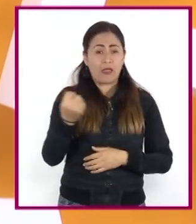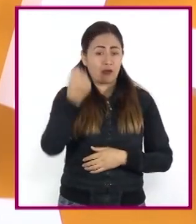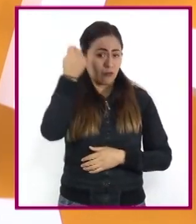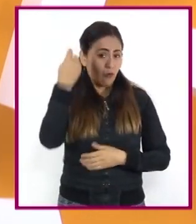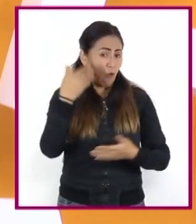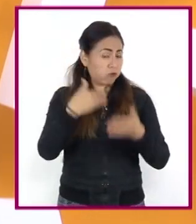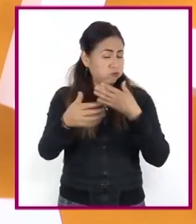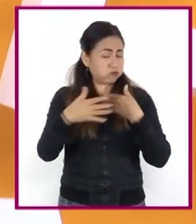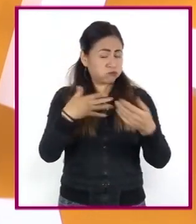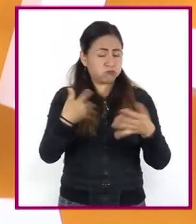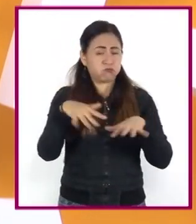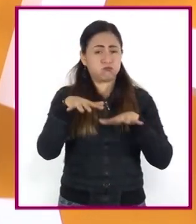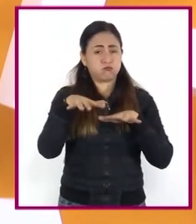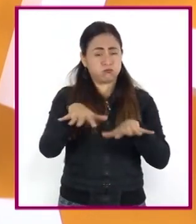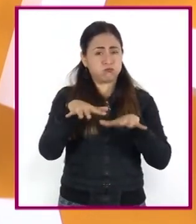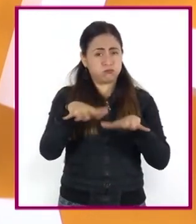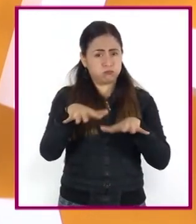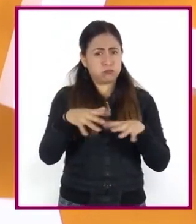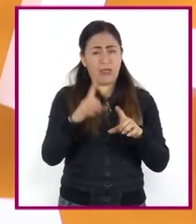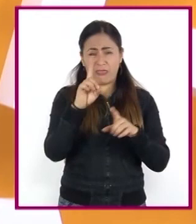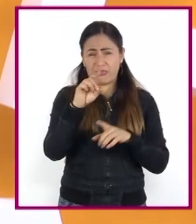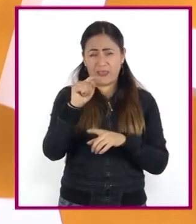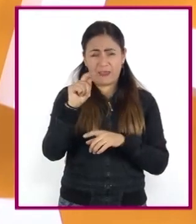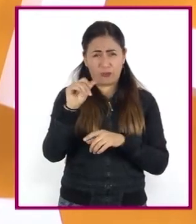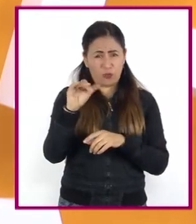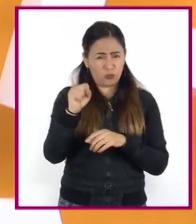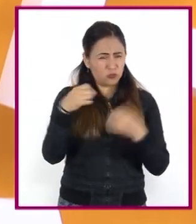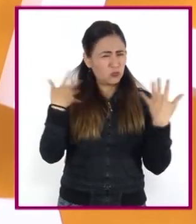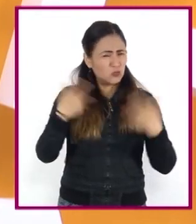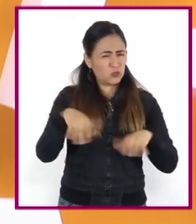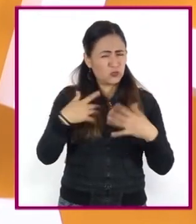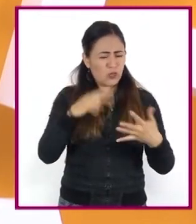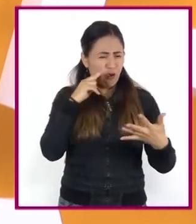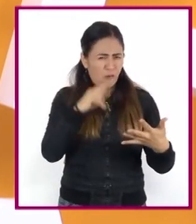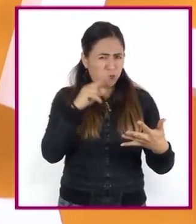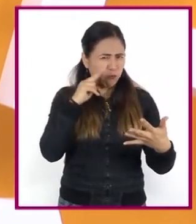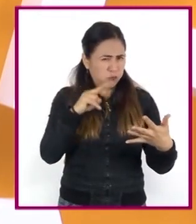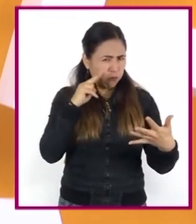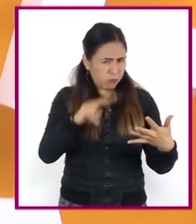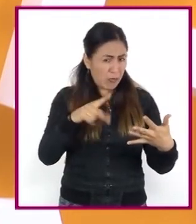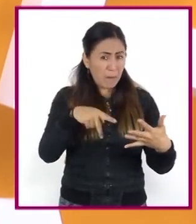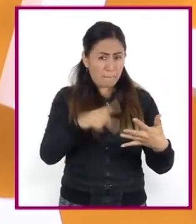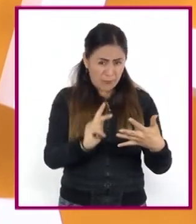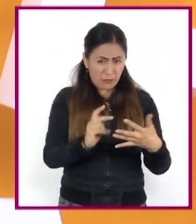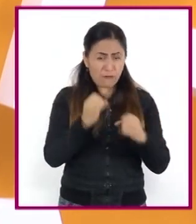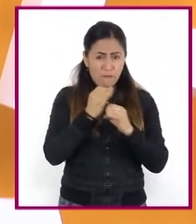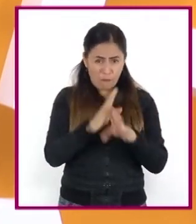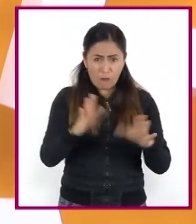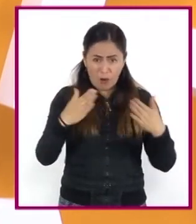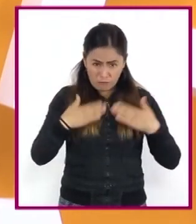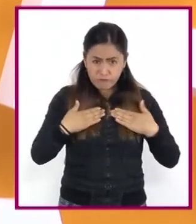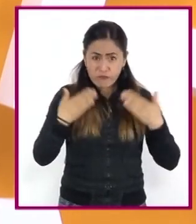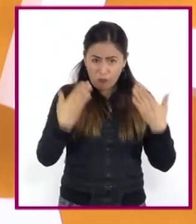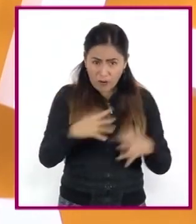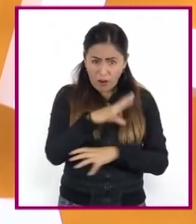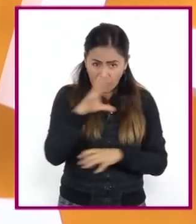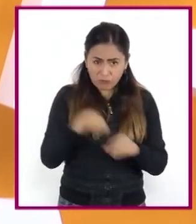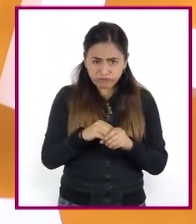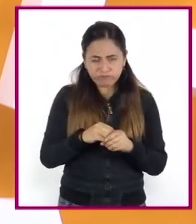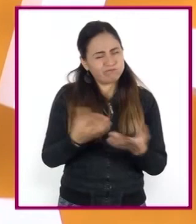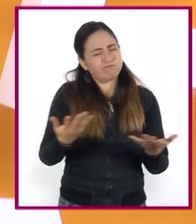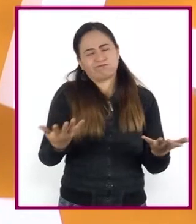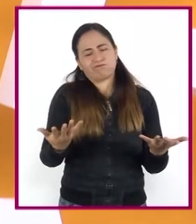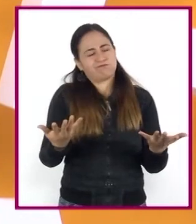tecnológicos, tenemos una gran cantidad de datos a la mano, pero no toda la información es confiable, por lo cual